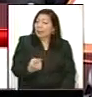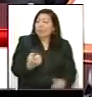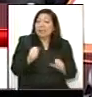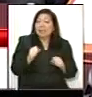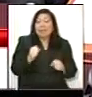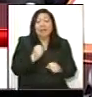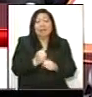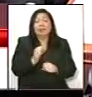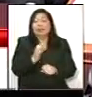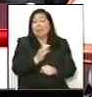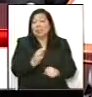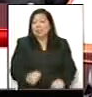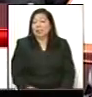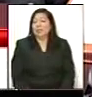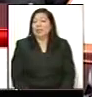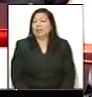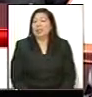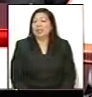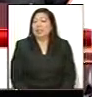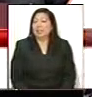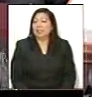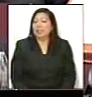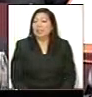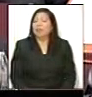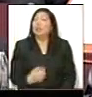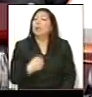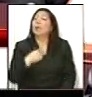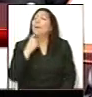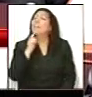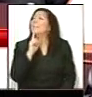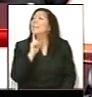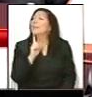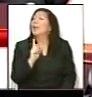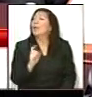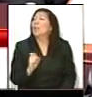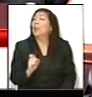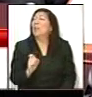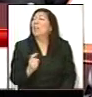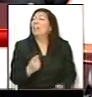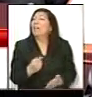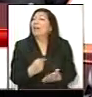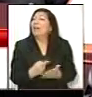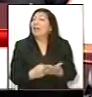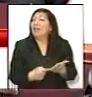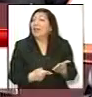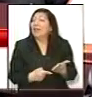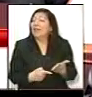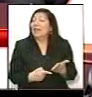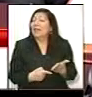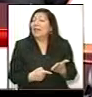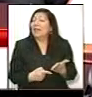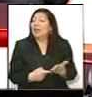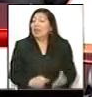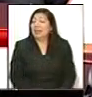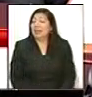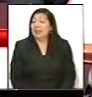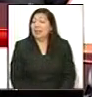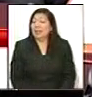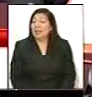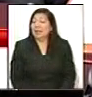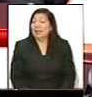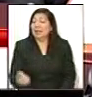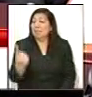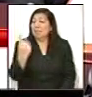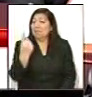estamos trabajando o no. Presidenta, colegas, pregunto yo, ¿de qué nos va a servir que